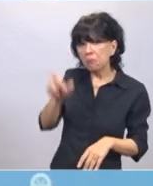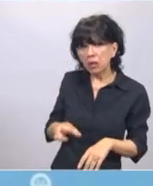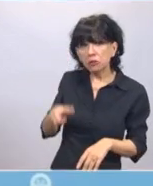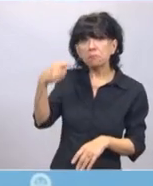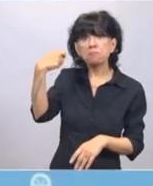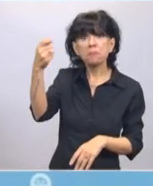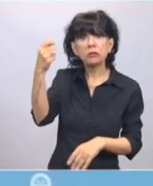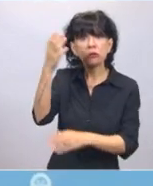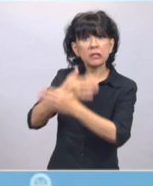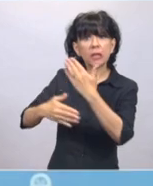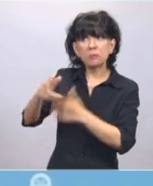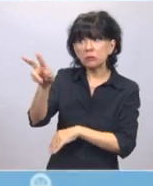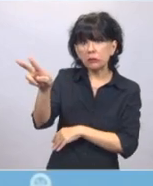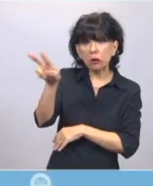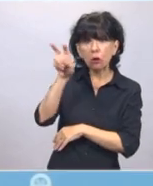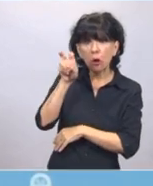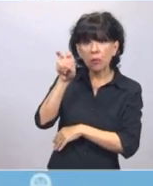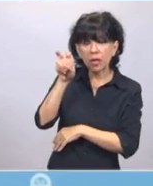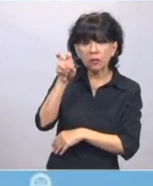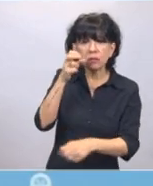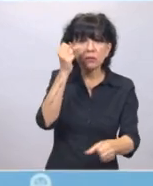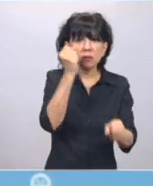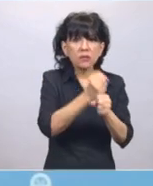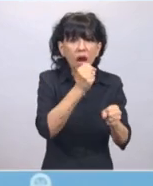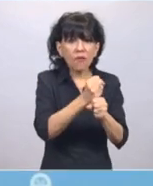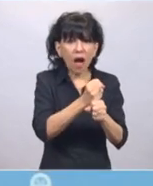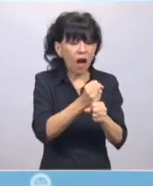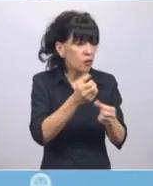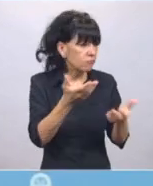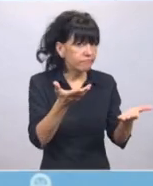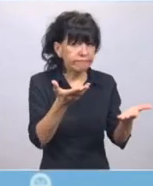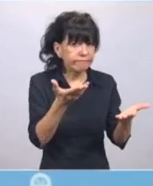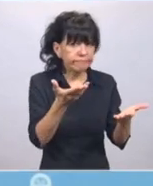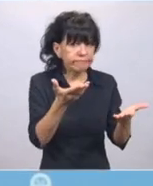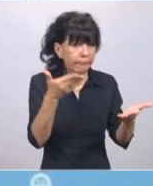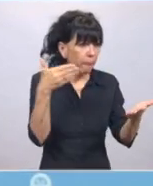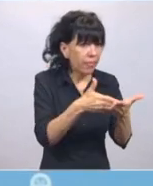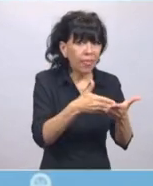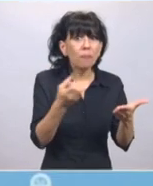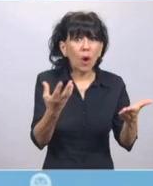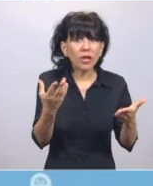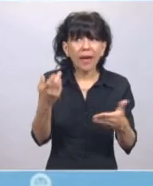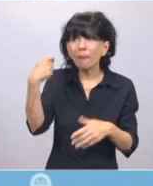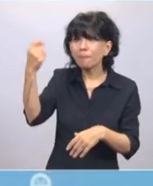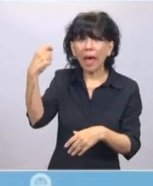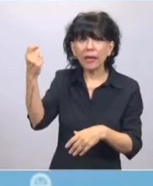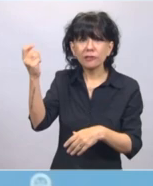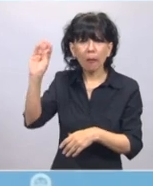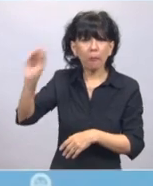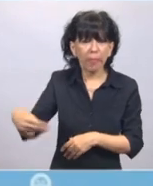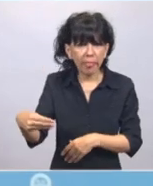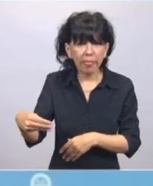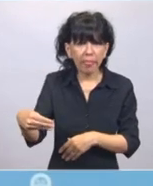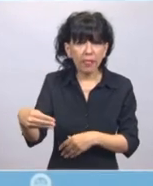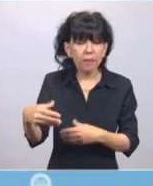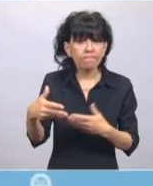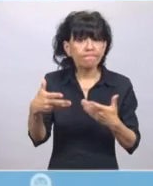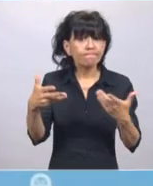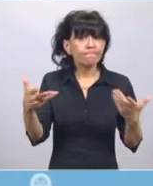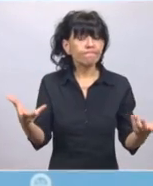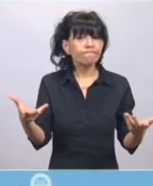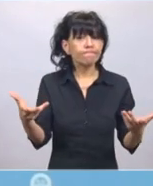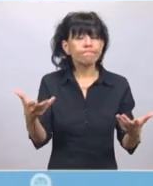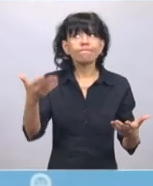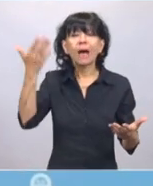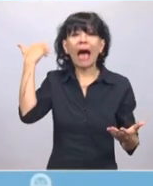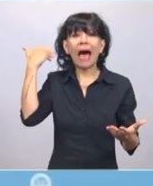discapacidad no puede acceder al mercado de trabajo porque se le suspende la pensión de manera que un derecho protectivo que